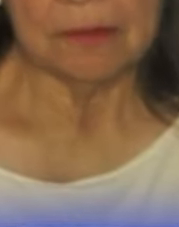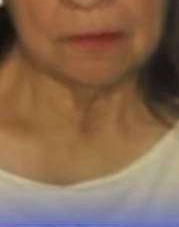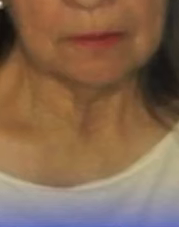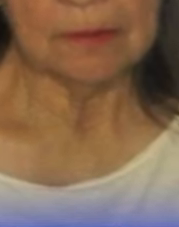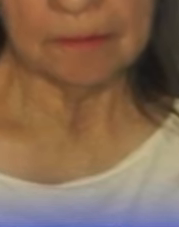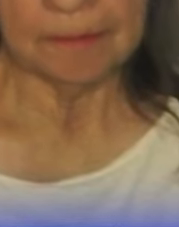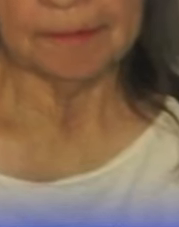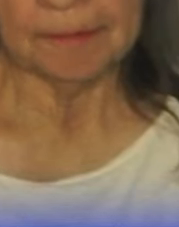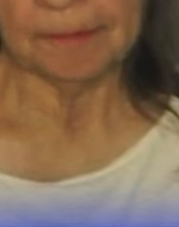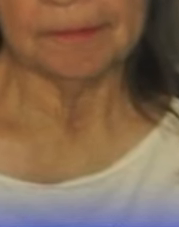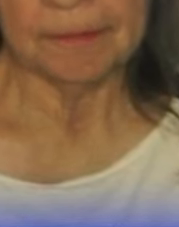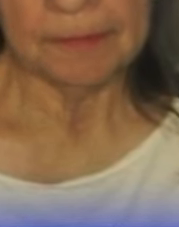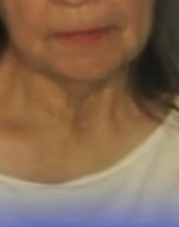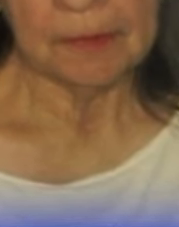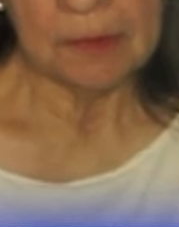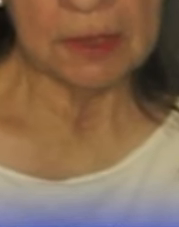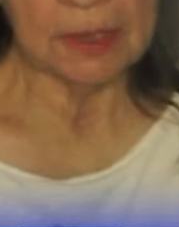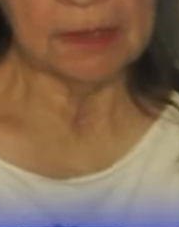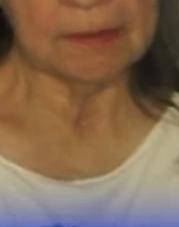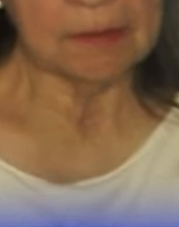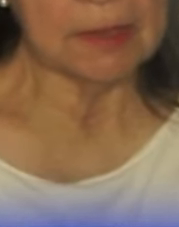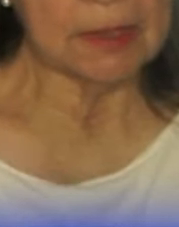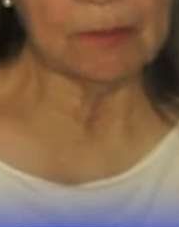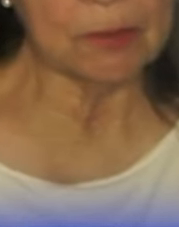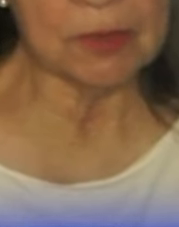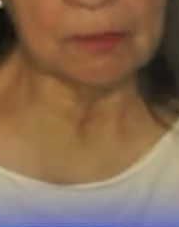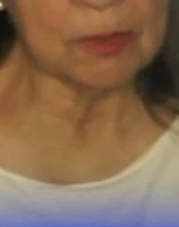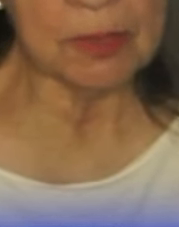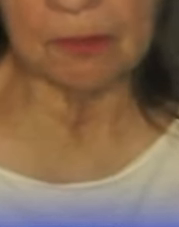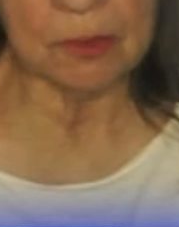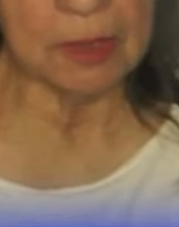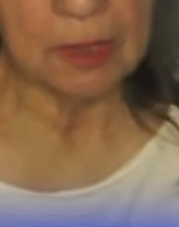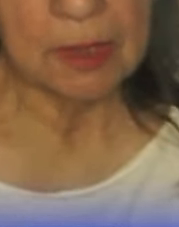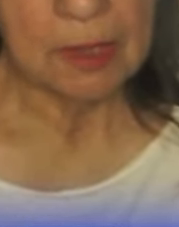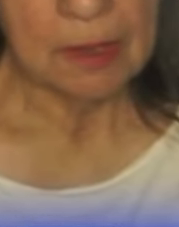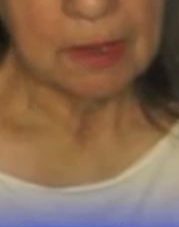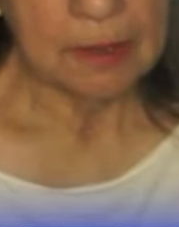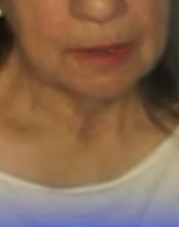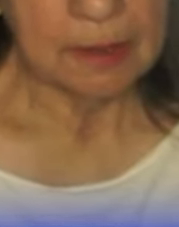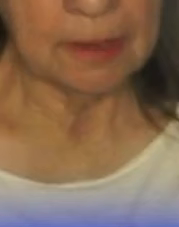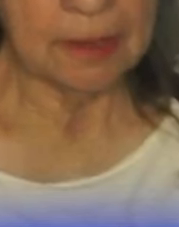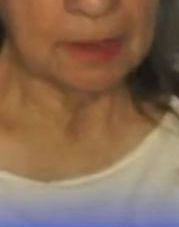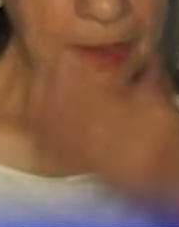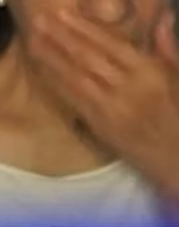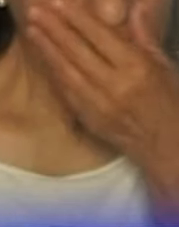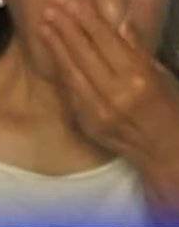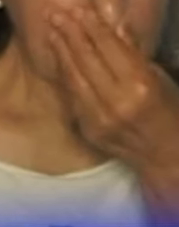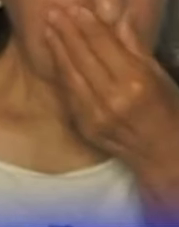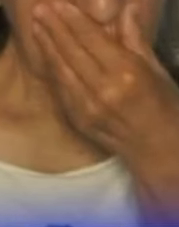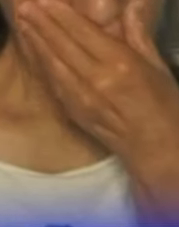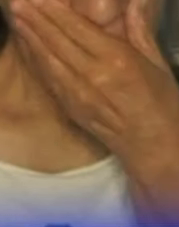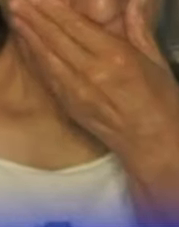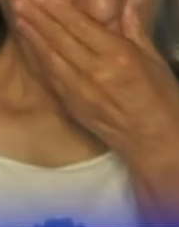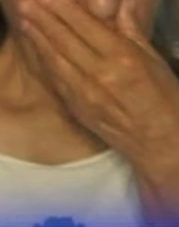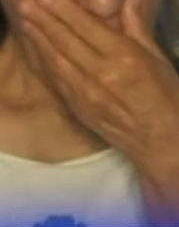dice, la emocionante historia de Joaquina Barrera. Sí, hermosa. Así que bueno, mis queridos primos, esperemos